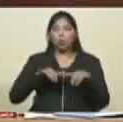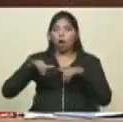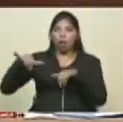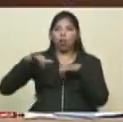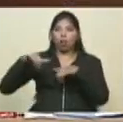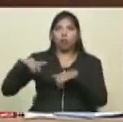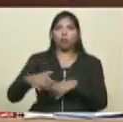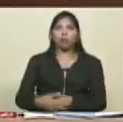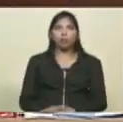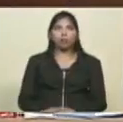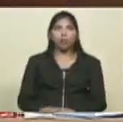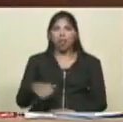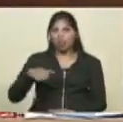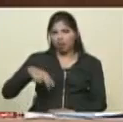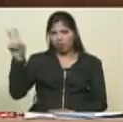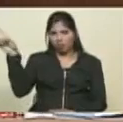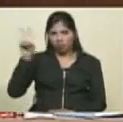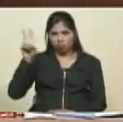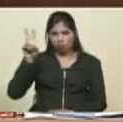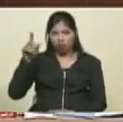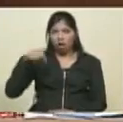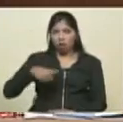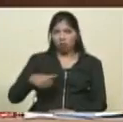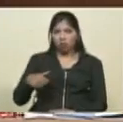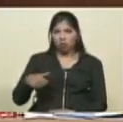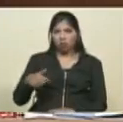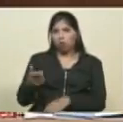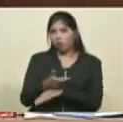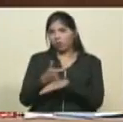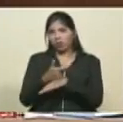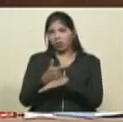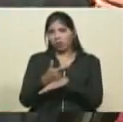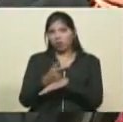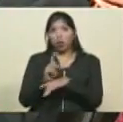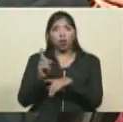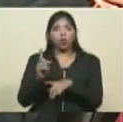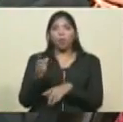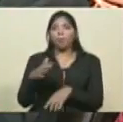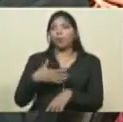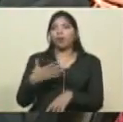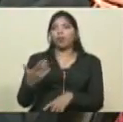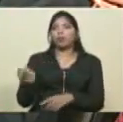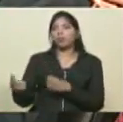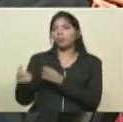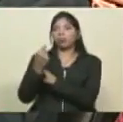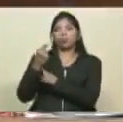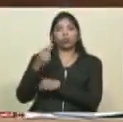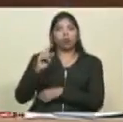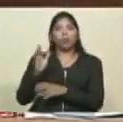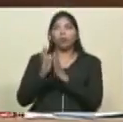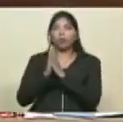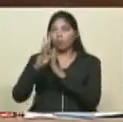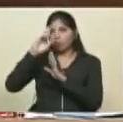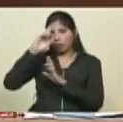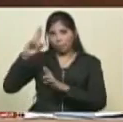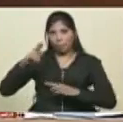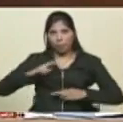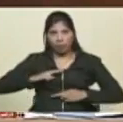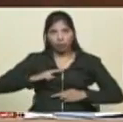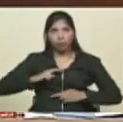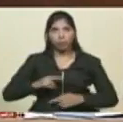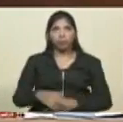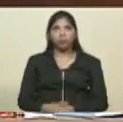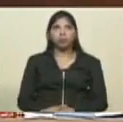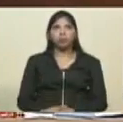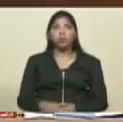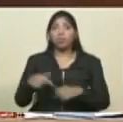República Bolivariana de Venezuela, al gobierno de Venezuela, no se le amenaza, se le respeta. Y desde acá nosotros